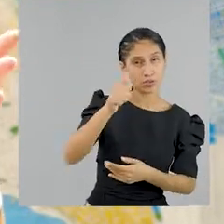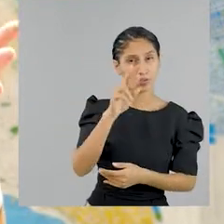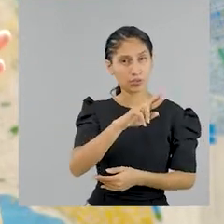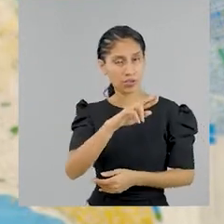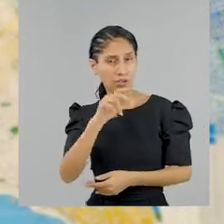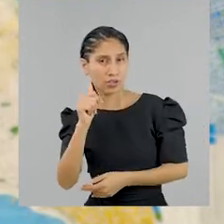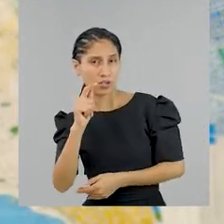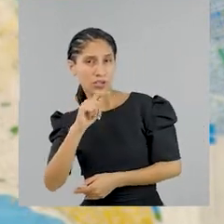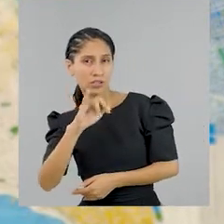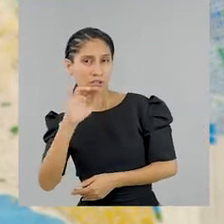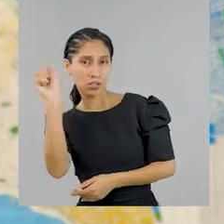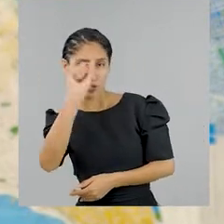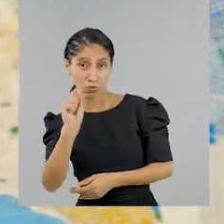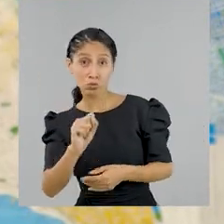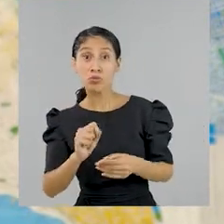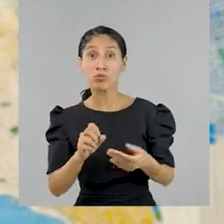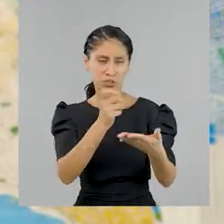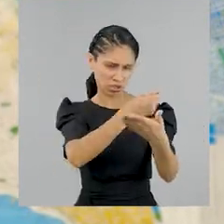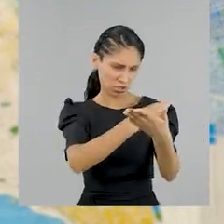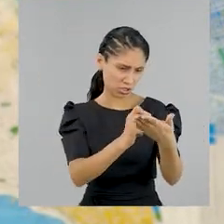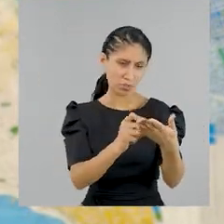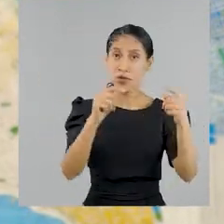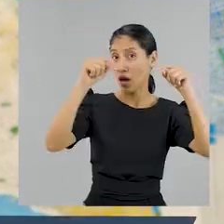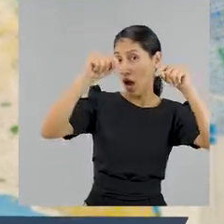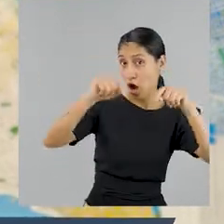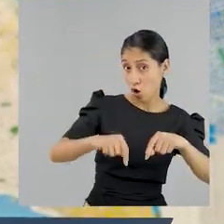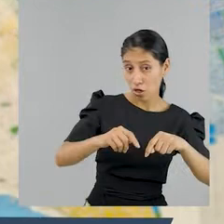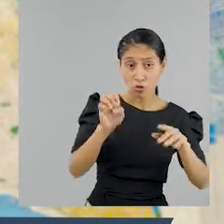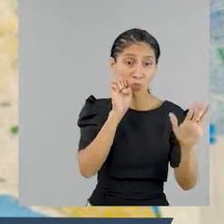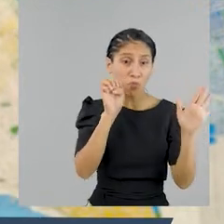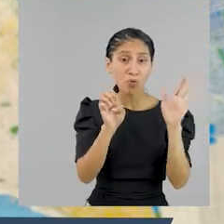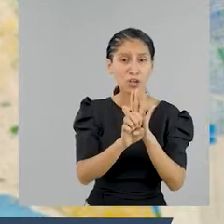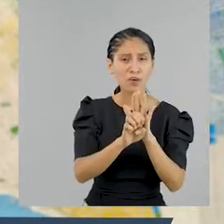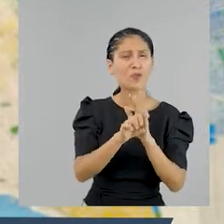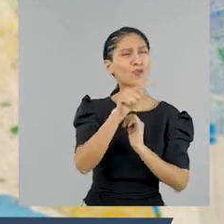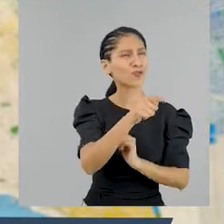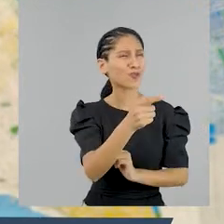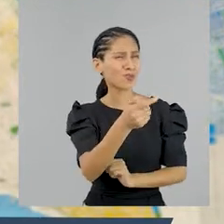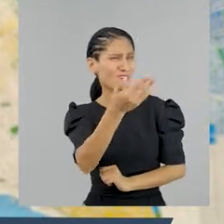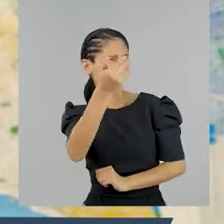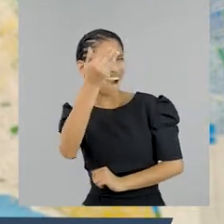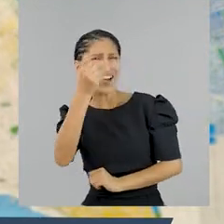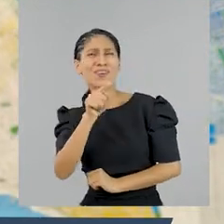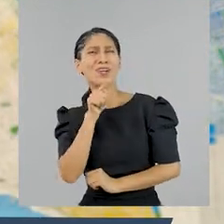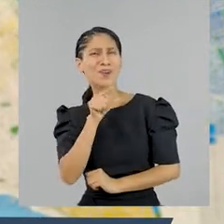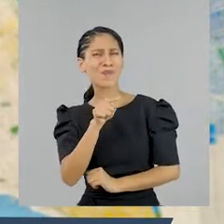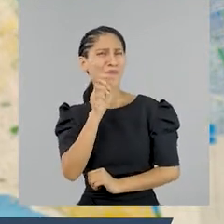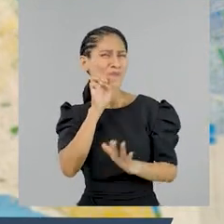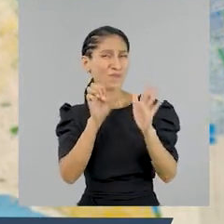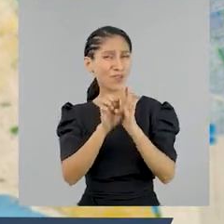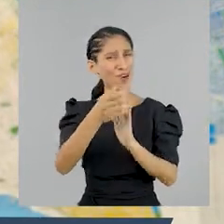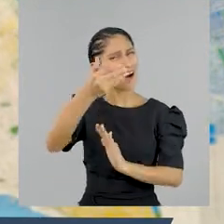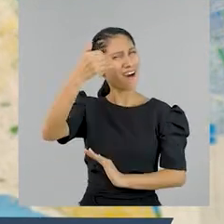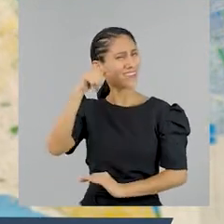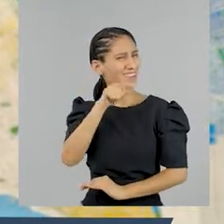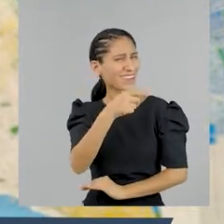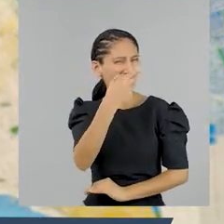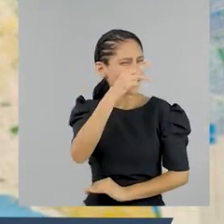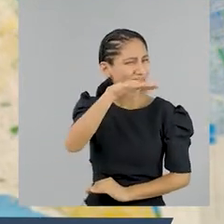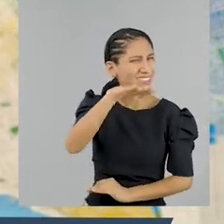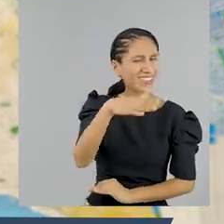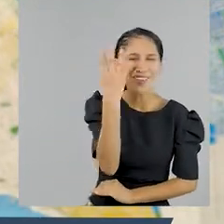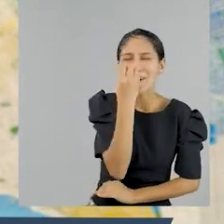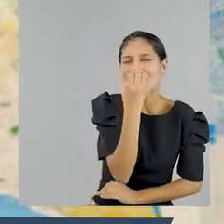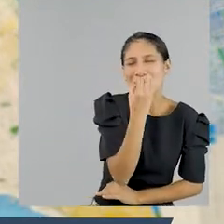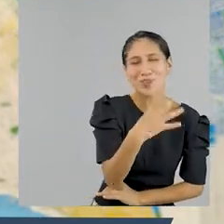tiempo pasado y presente. Cuando decimos, por ejemplo, érase una vez una niña muy hermosa que iba al bosque, el inicio del texto